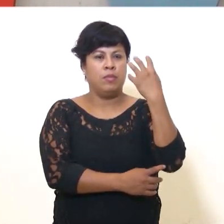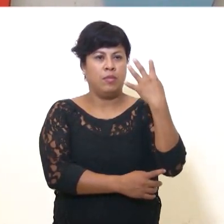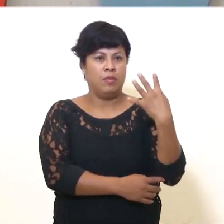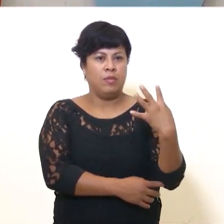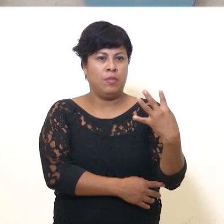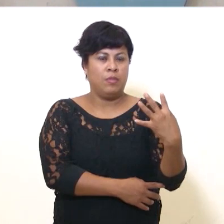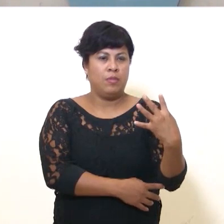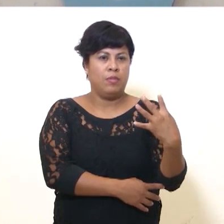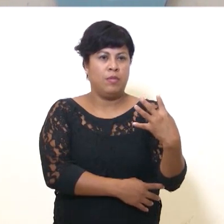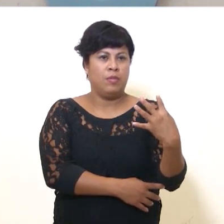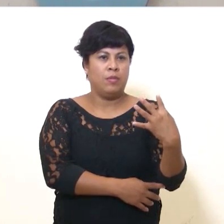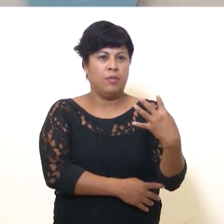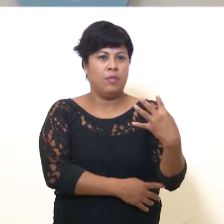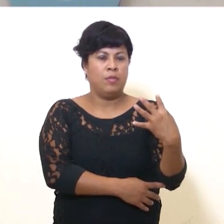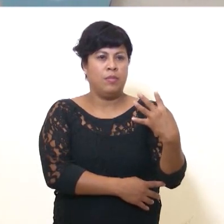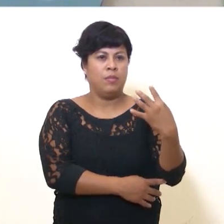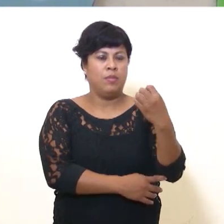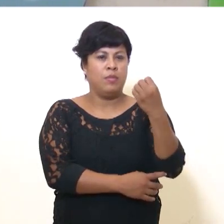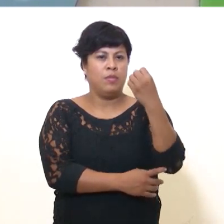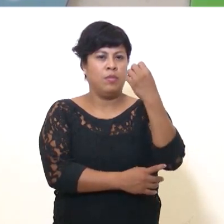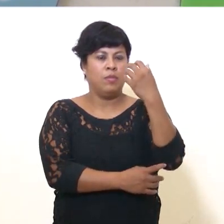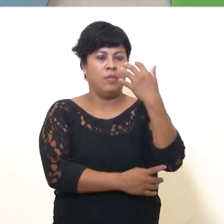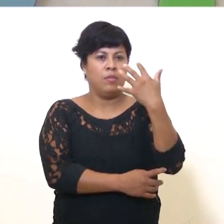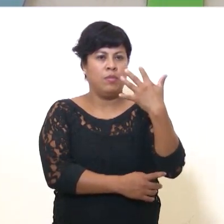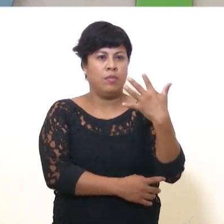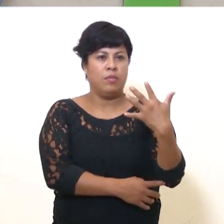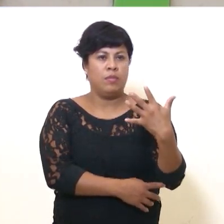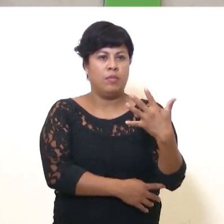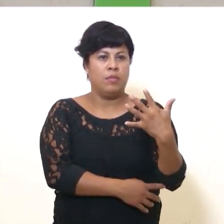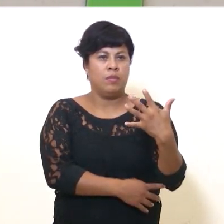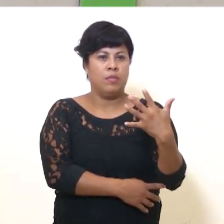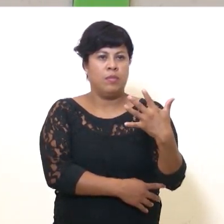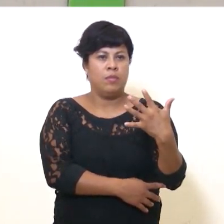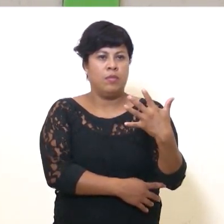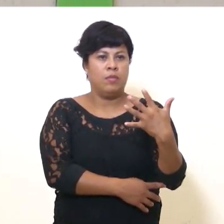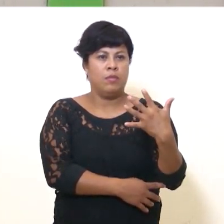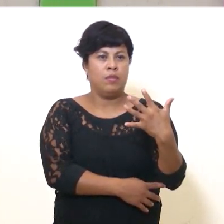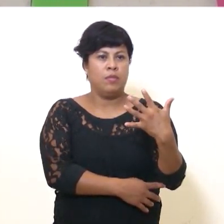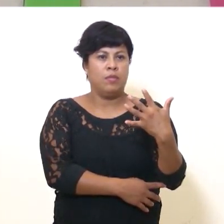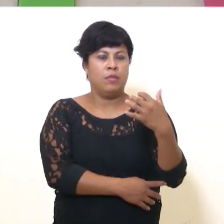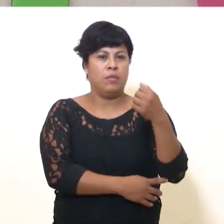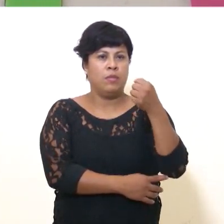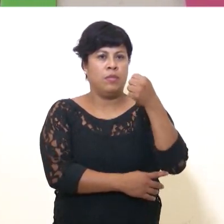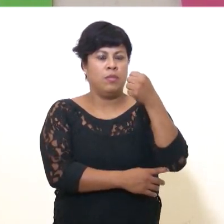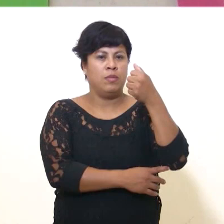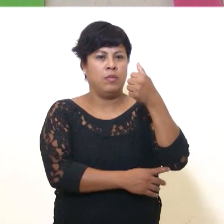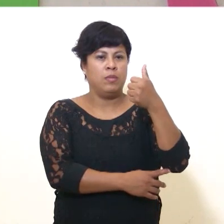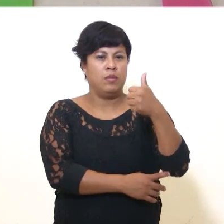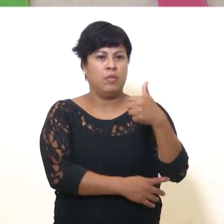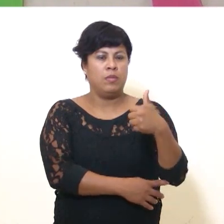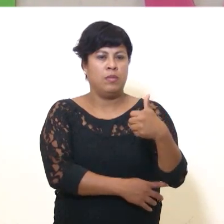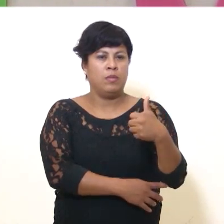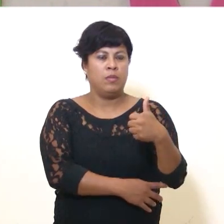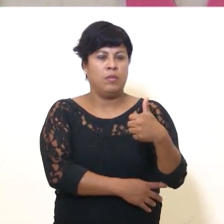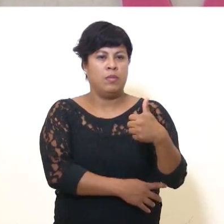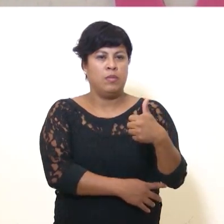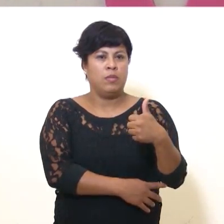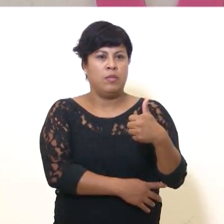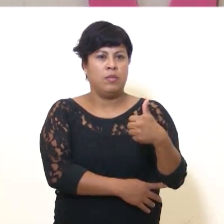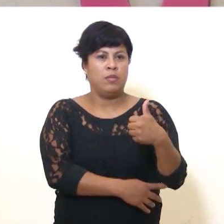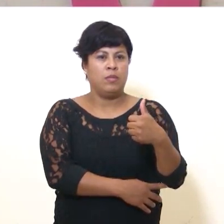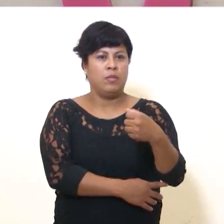número 3. Este es el número 4. Este es el número